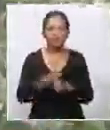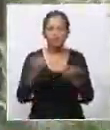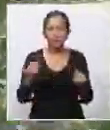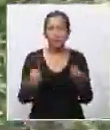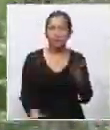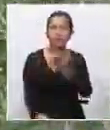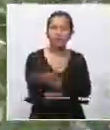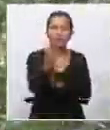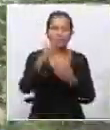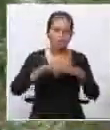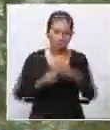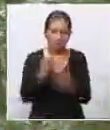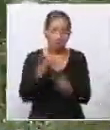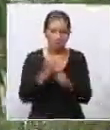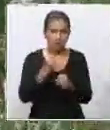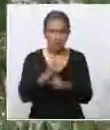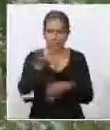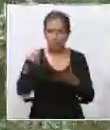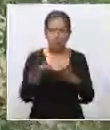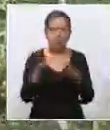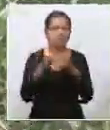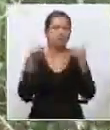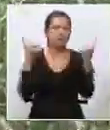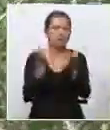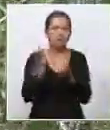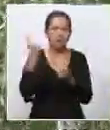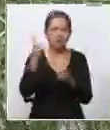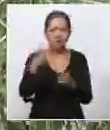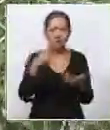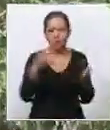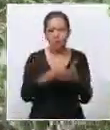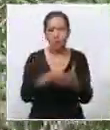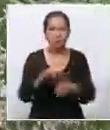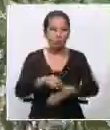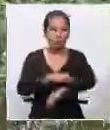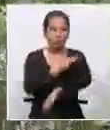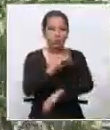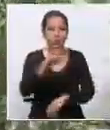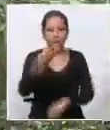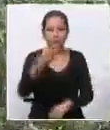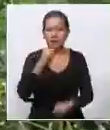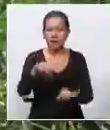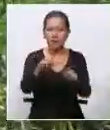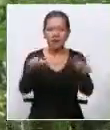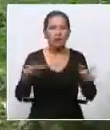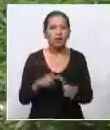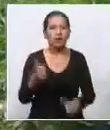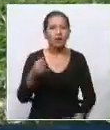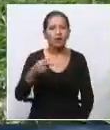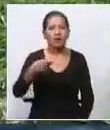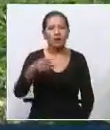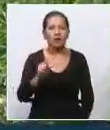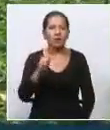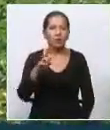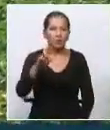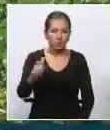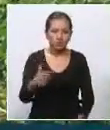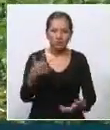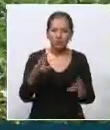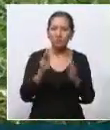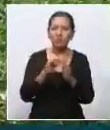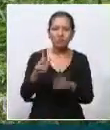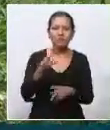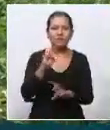inició la jornada de limpieza masiva departamental contra el dengue en la zona de La Angostura, donde la Armada Boliviana, el municipio